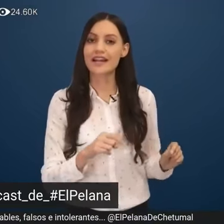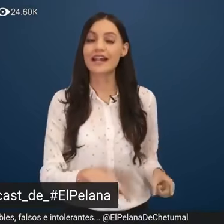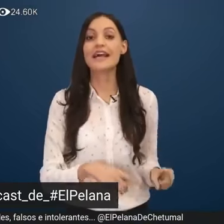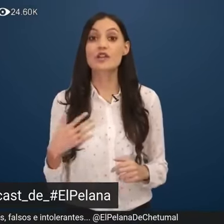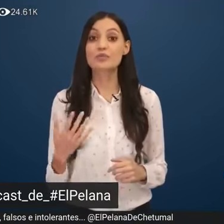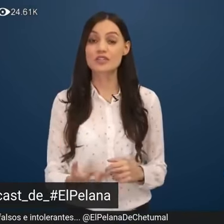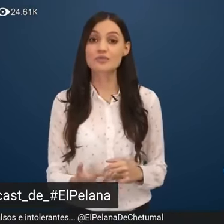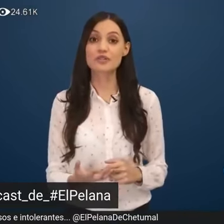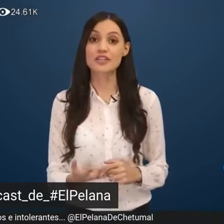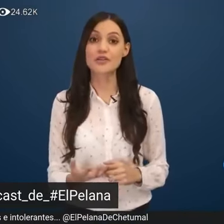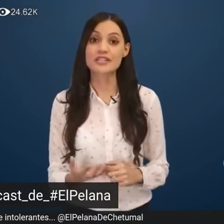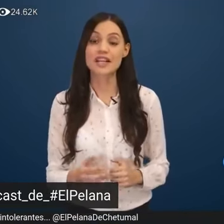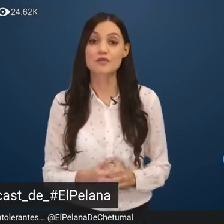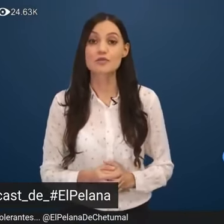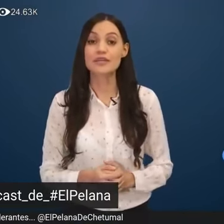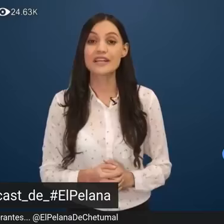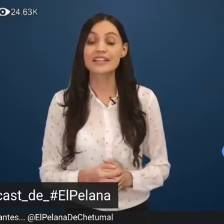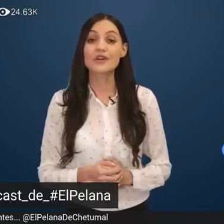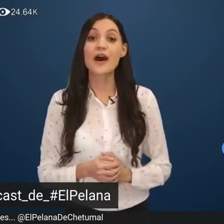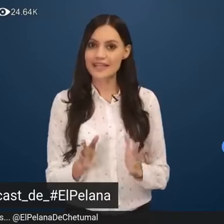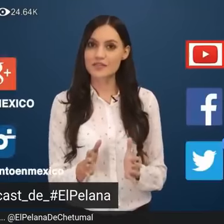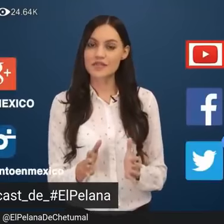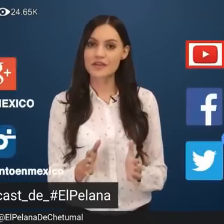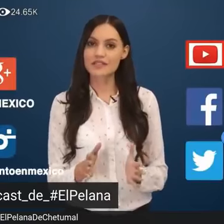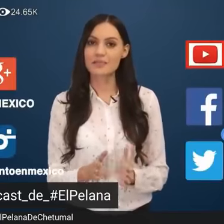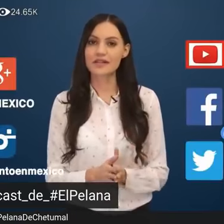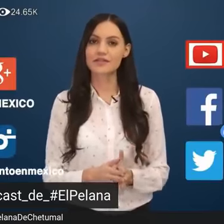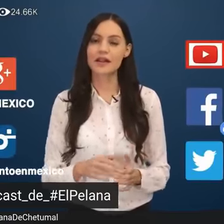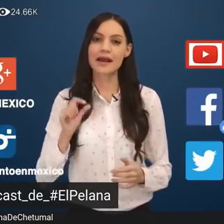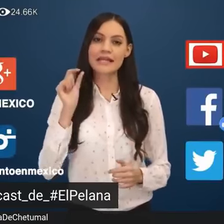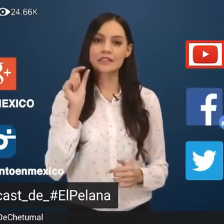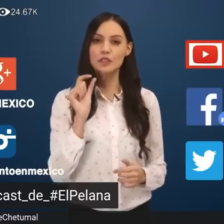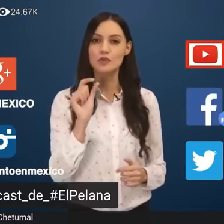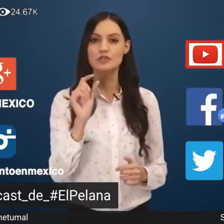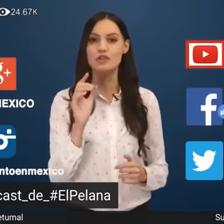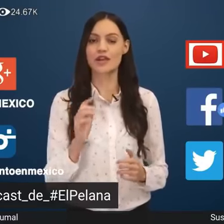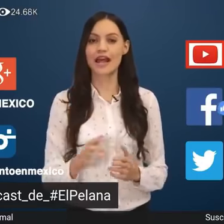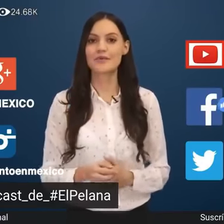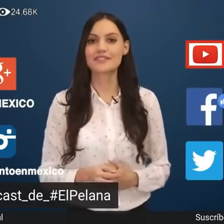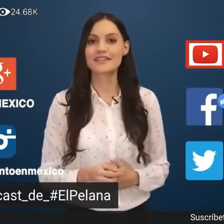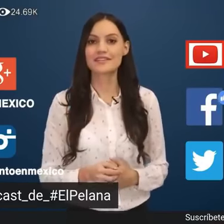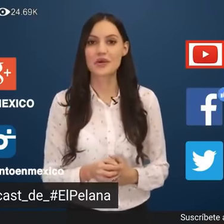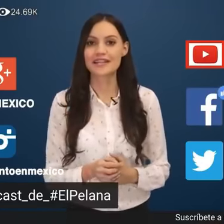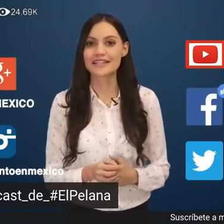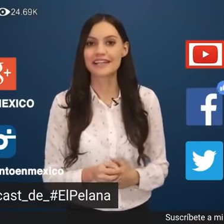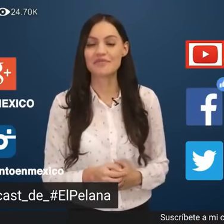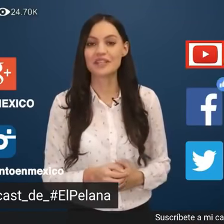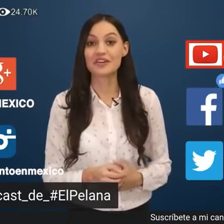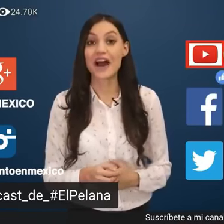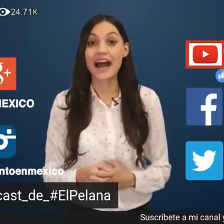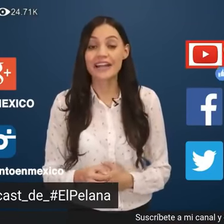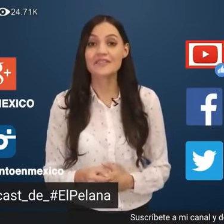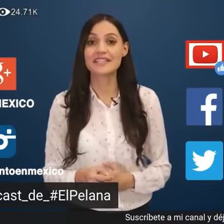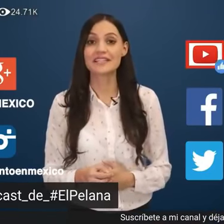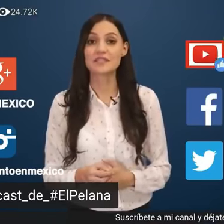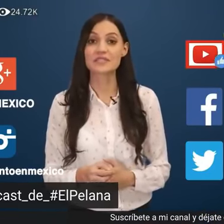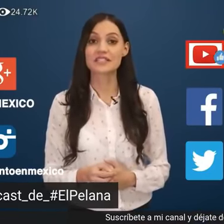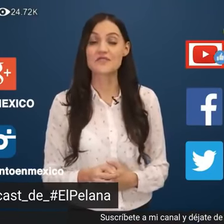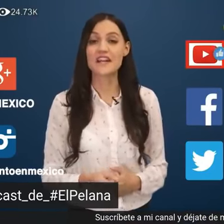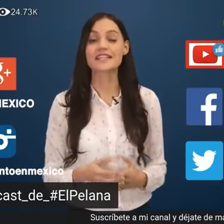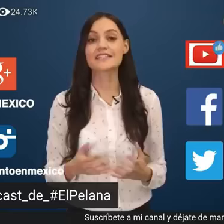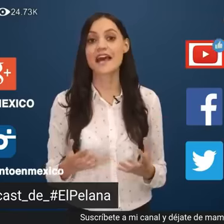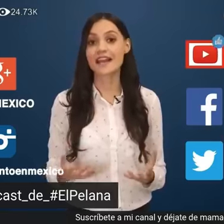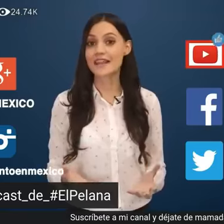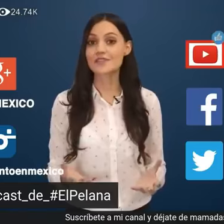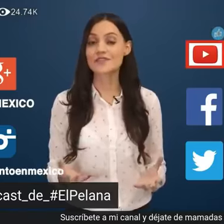en nuestro canal de los próximos videos que estaremos publicando. Estos videos apenas son la introducción a la investigación, así que te invito a que visites